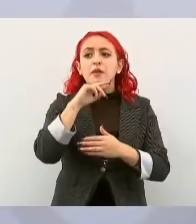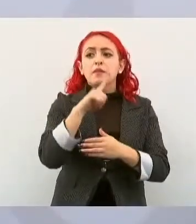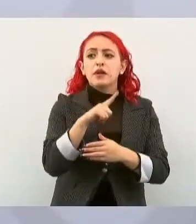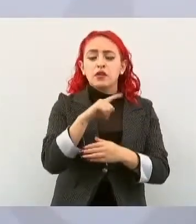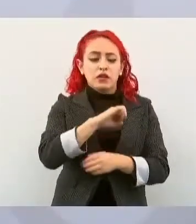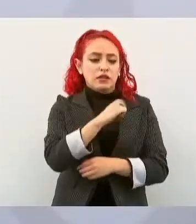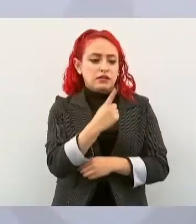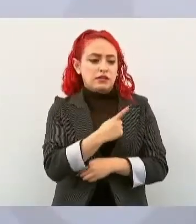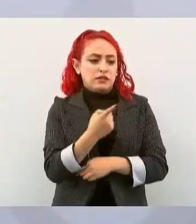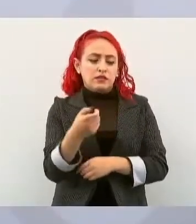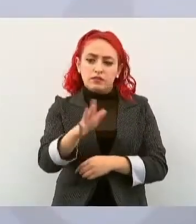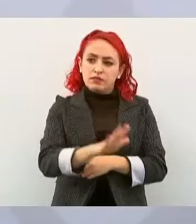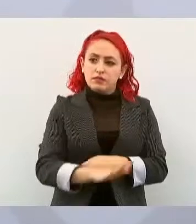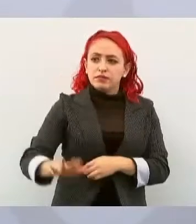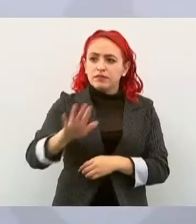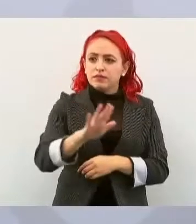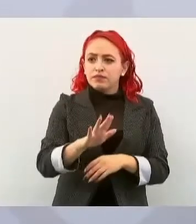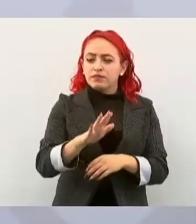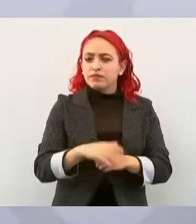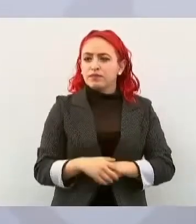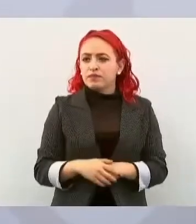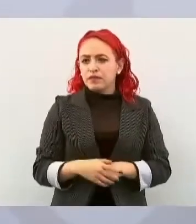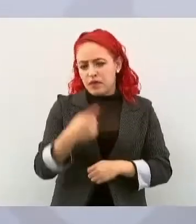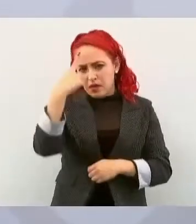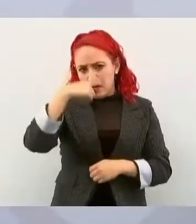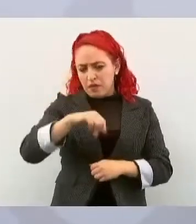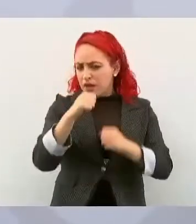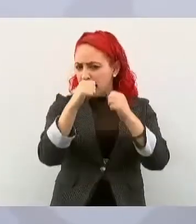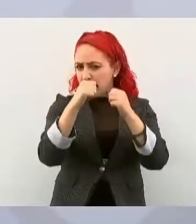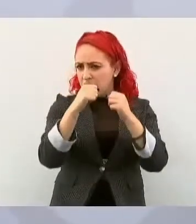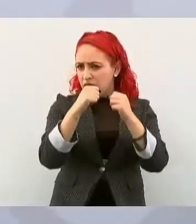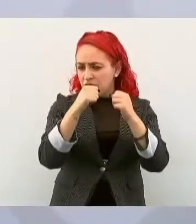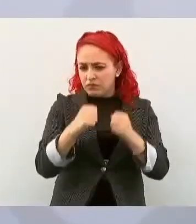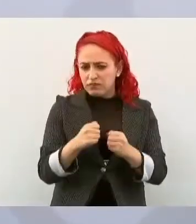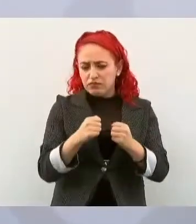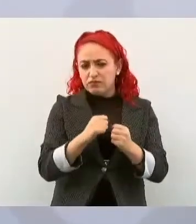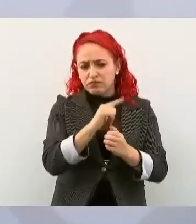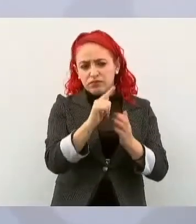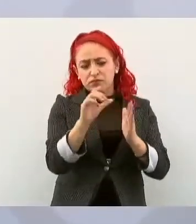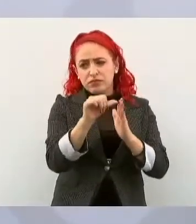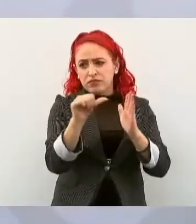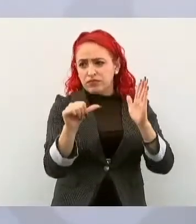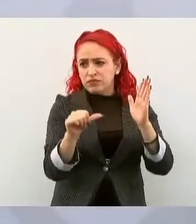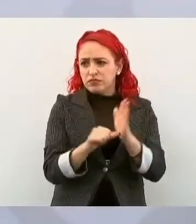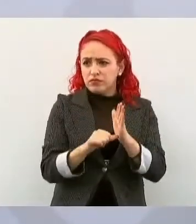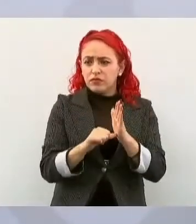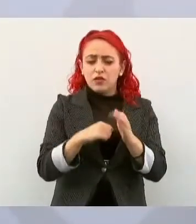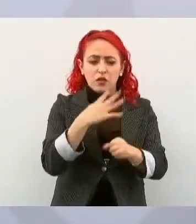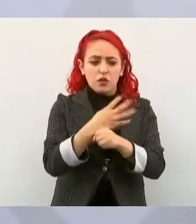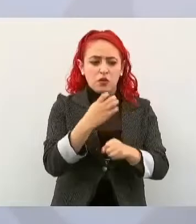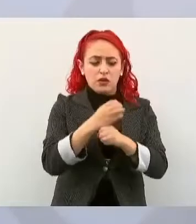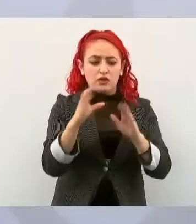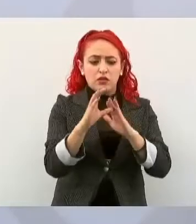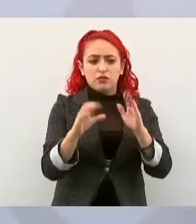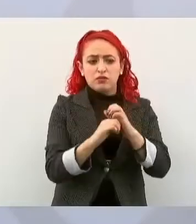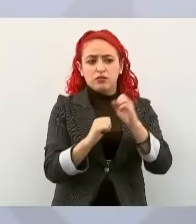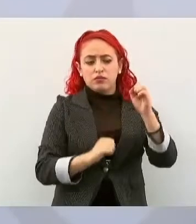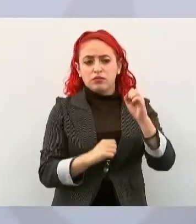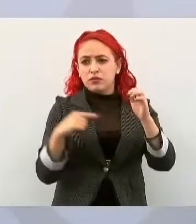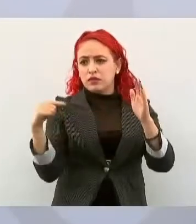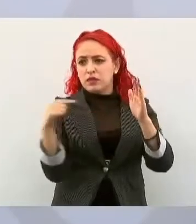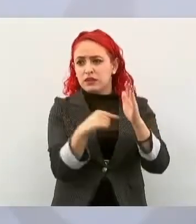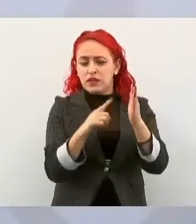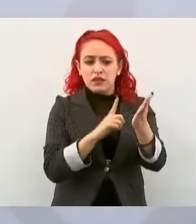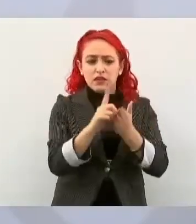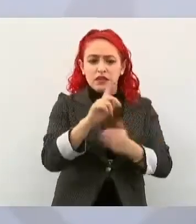de salud pública para garantizar lo que establece el artículo 4 de la Constitución, el derecho